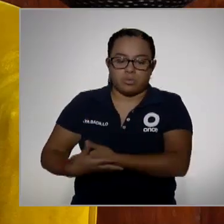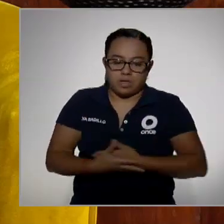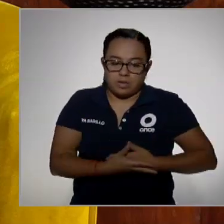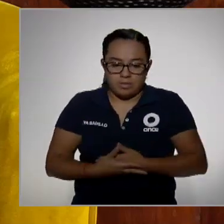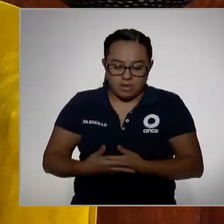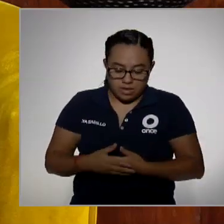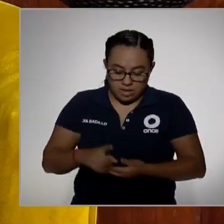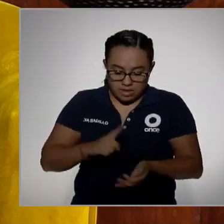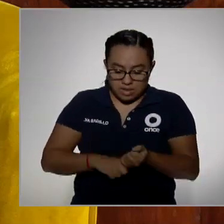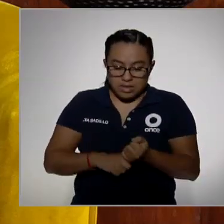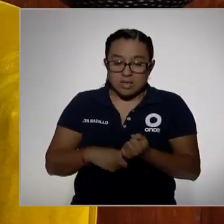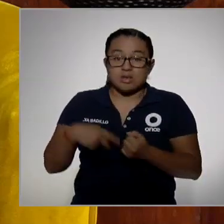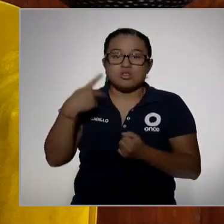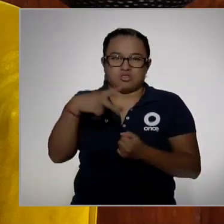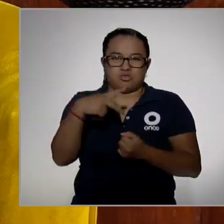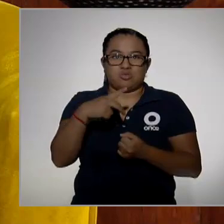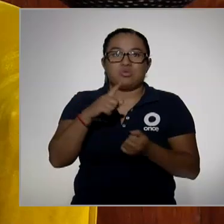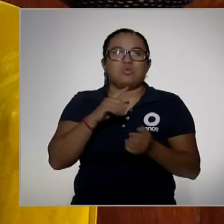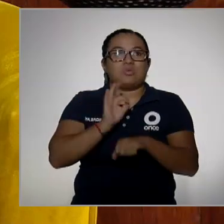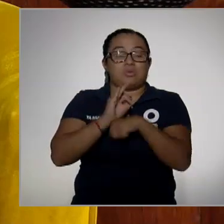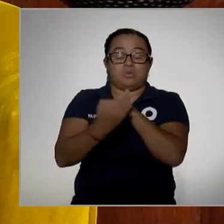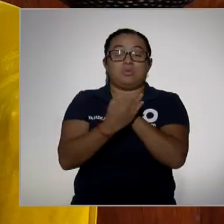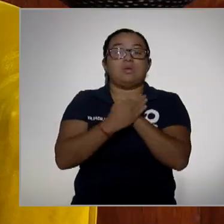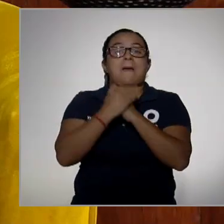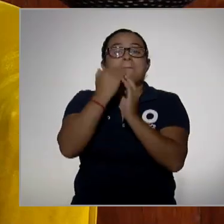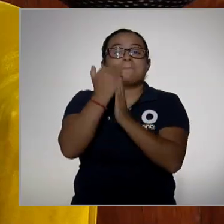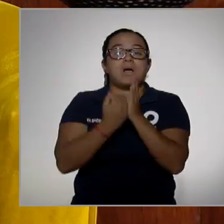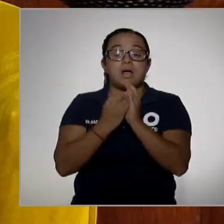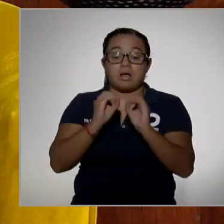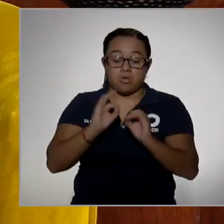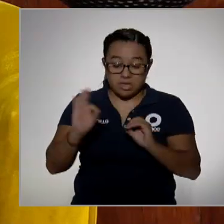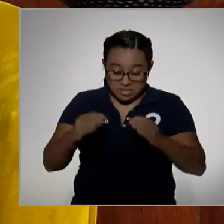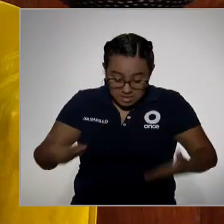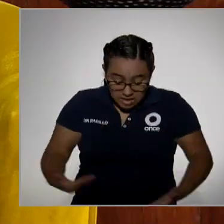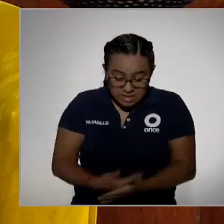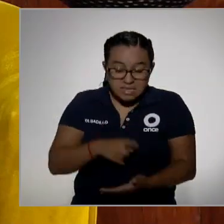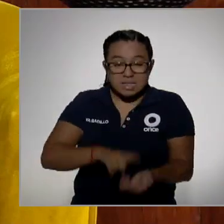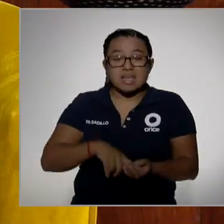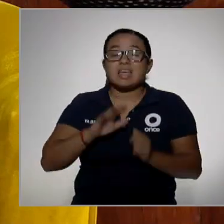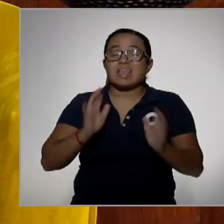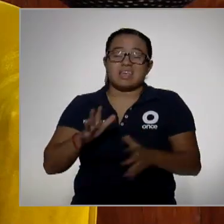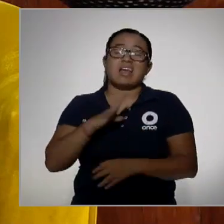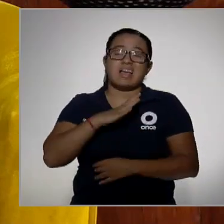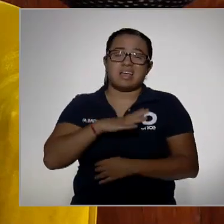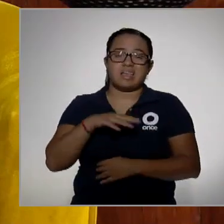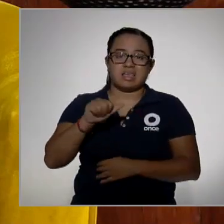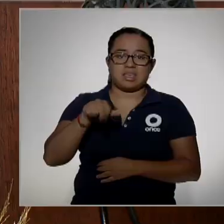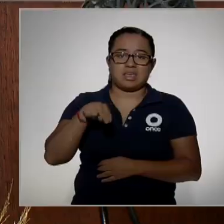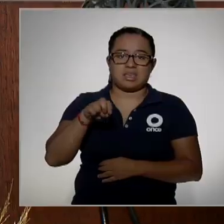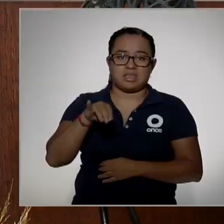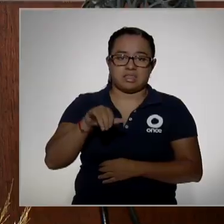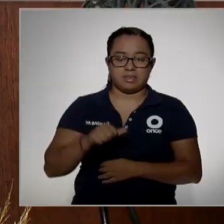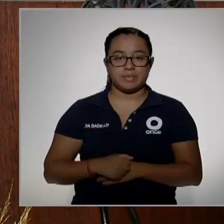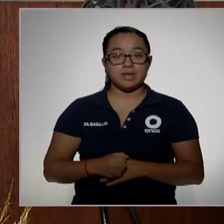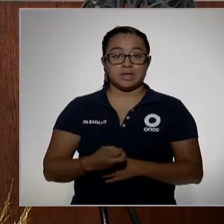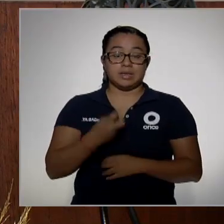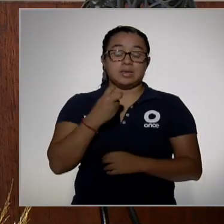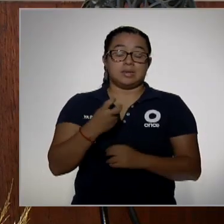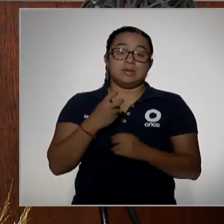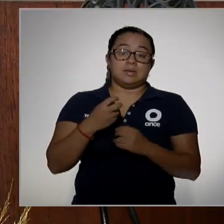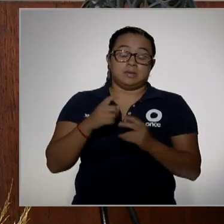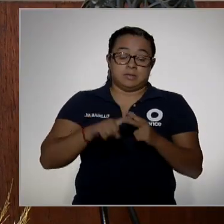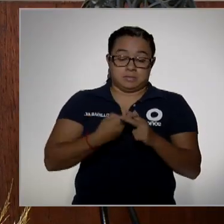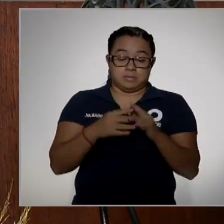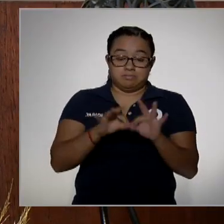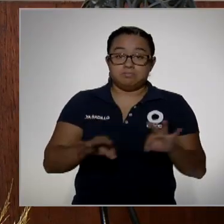desde el nacimiento bajas o bien que ya nazca con una anemia esto es muy importante entonces es un punto clave arranquemos que la alimentación es básica